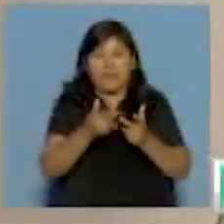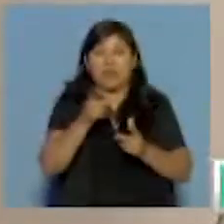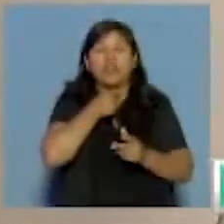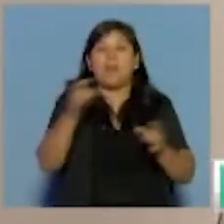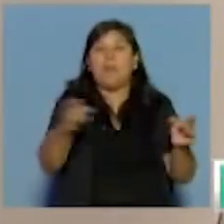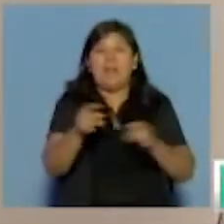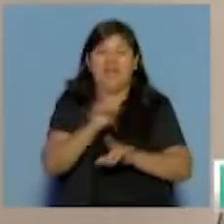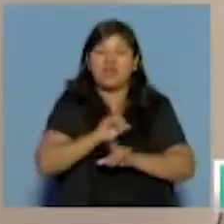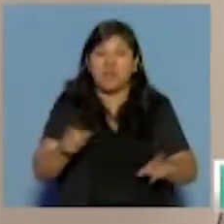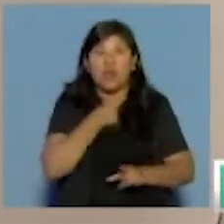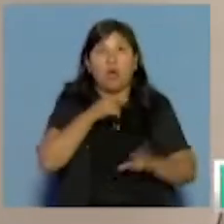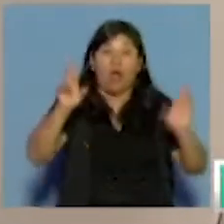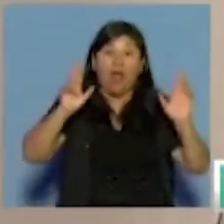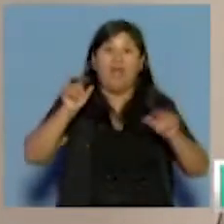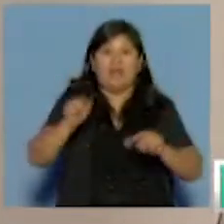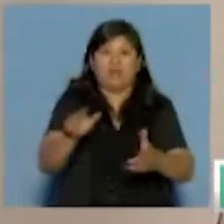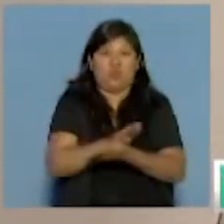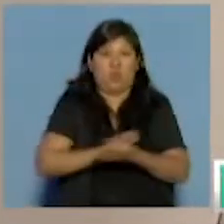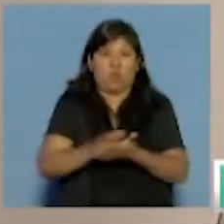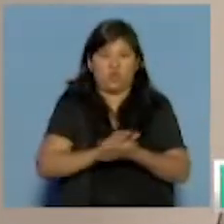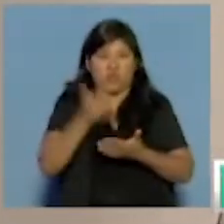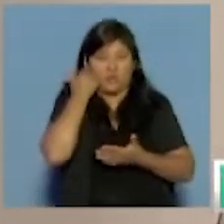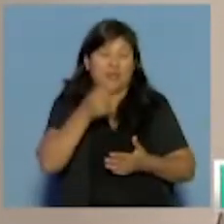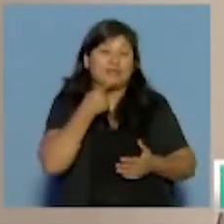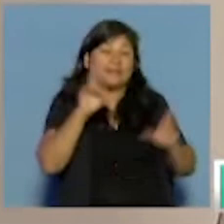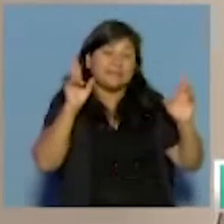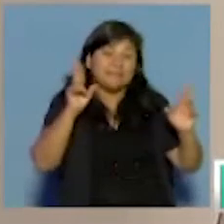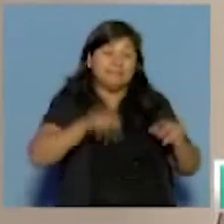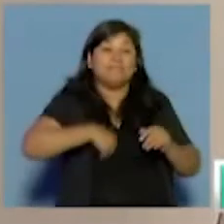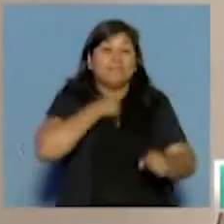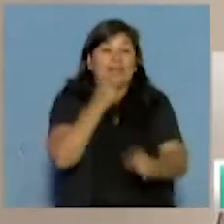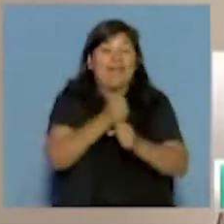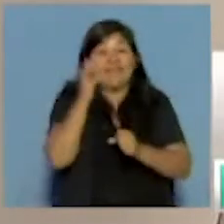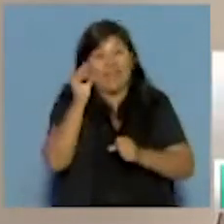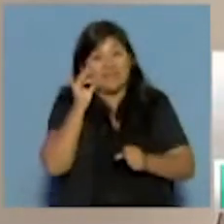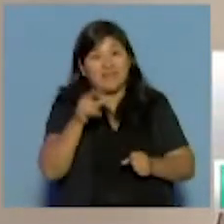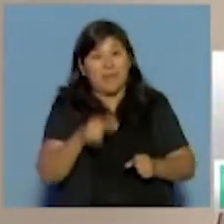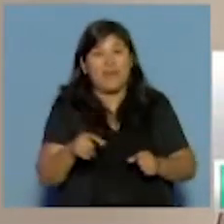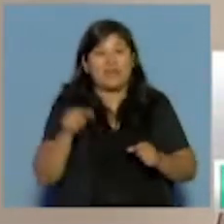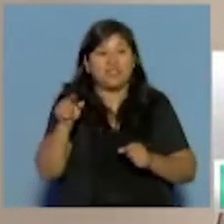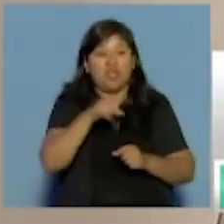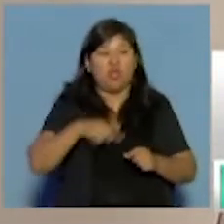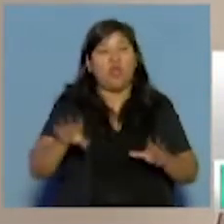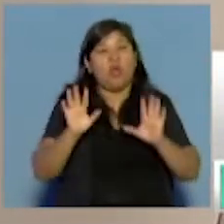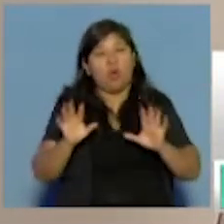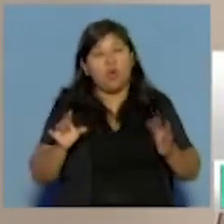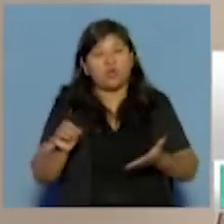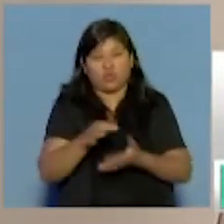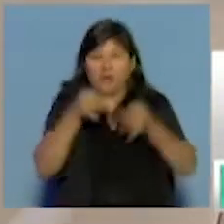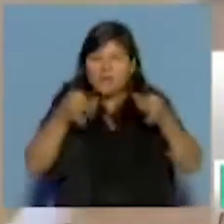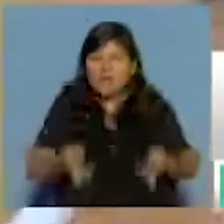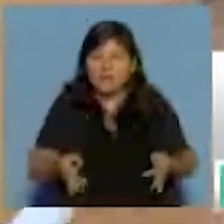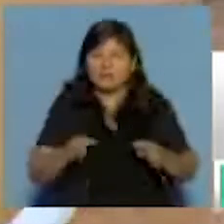que hasta fin de año se mantenga esta situación controlada por el bien de todos los españoles no ojalá que sí y